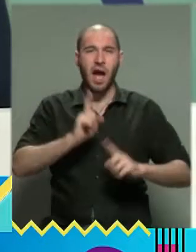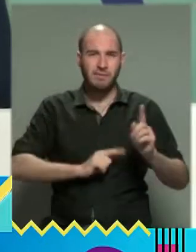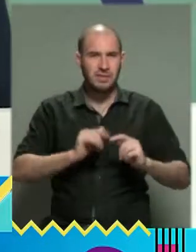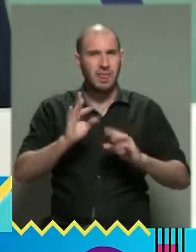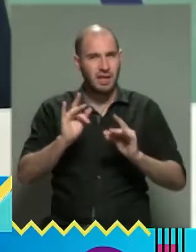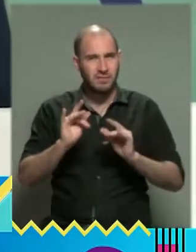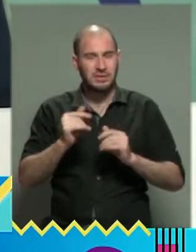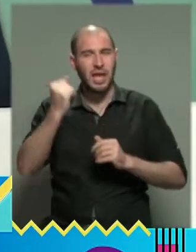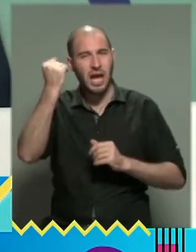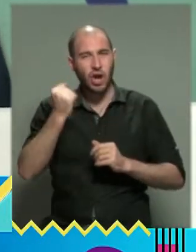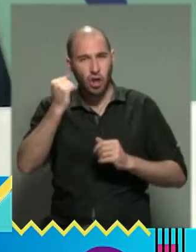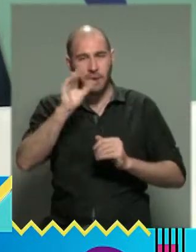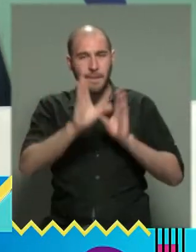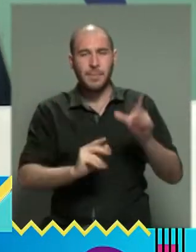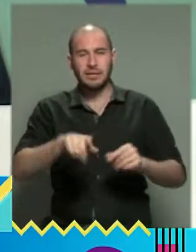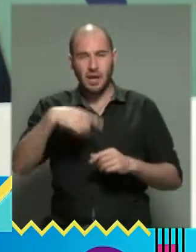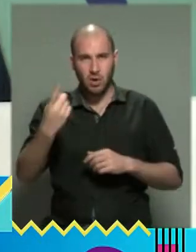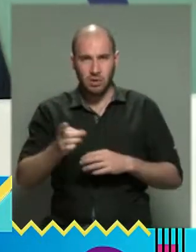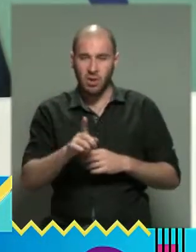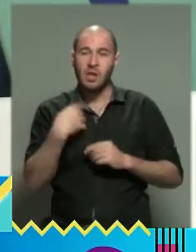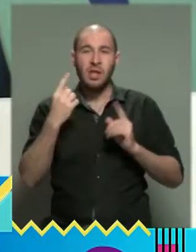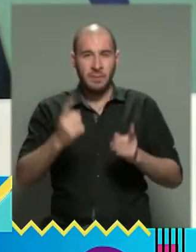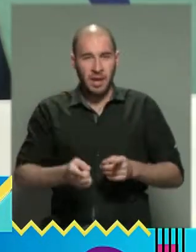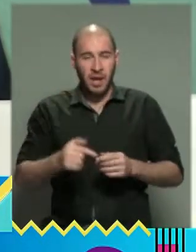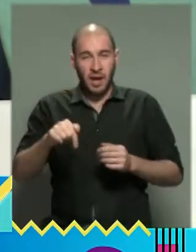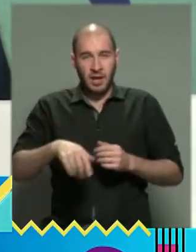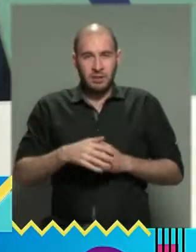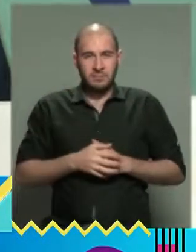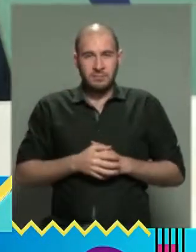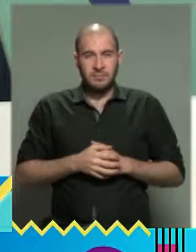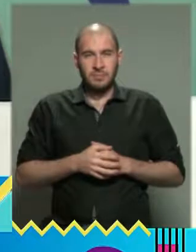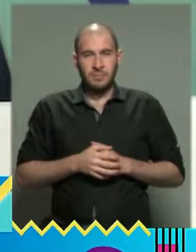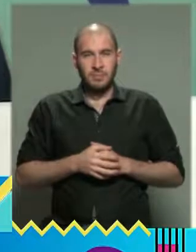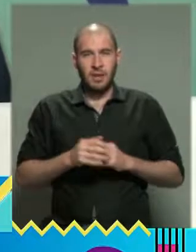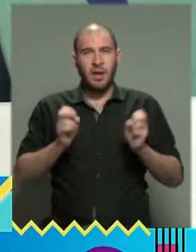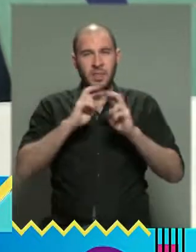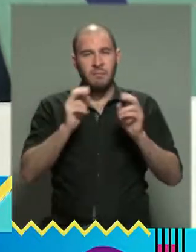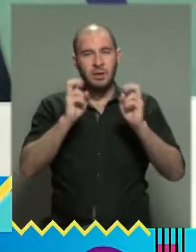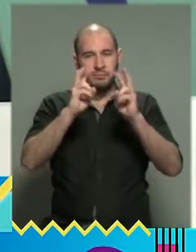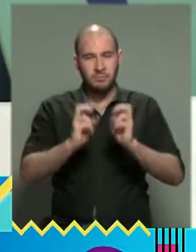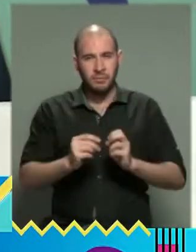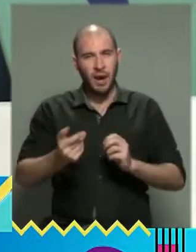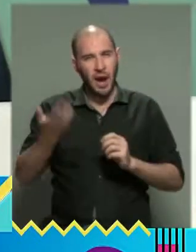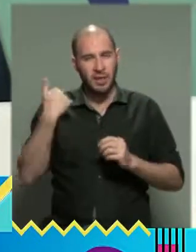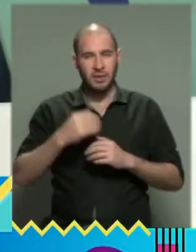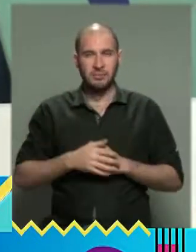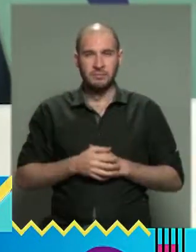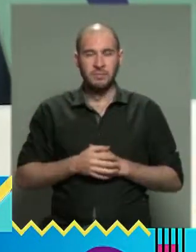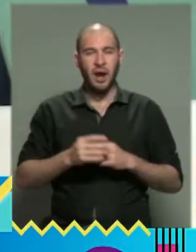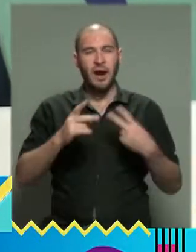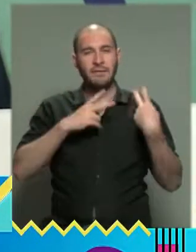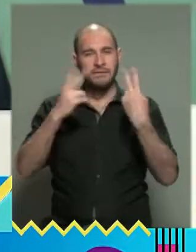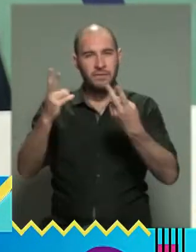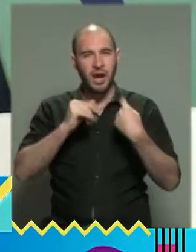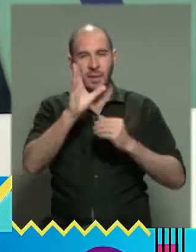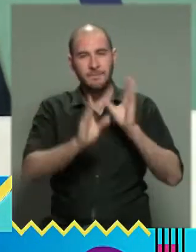complica las economías de otros países. A nosotros también nos está pasando y ha sido tema de estudio desde hace poco tiempo, la inmigración